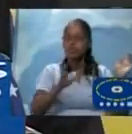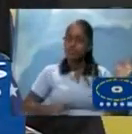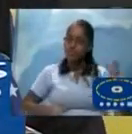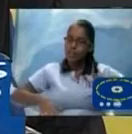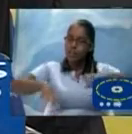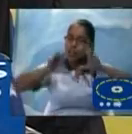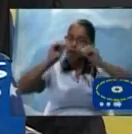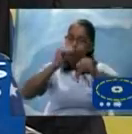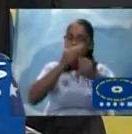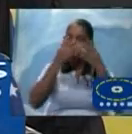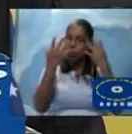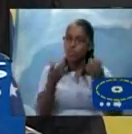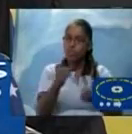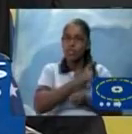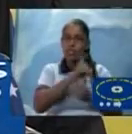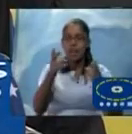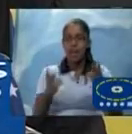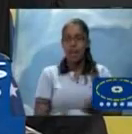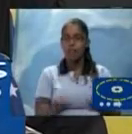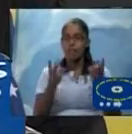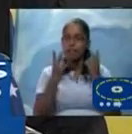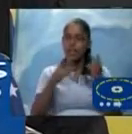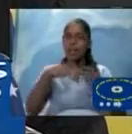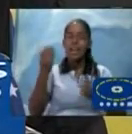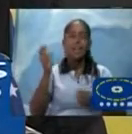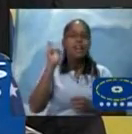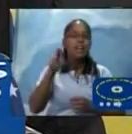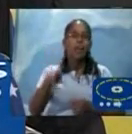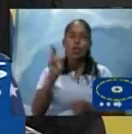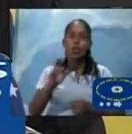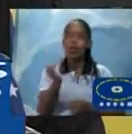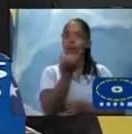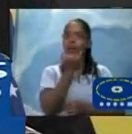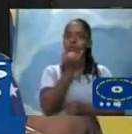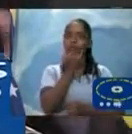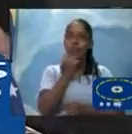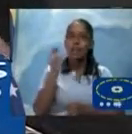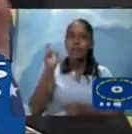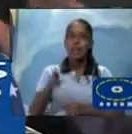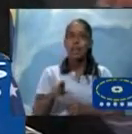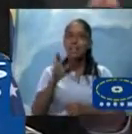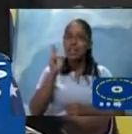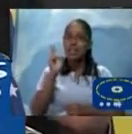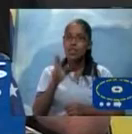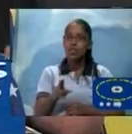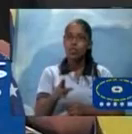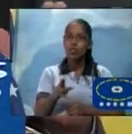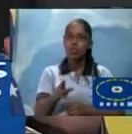autor y consumador de la vida, el que nunca falla,